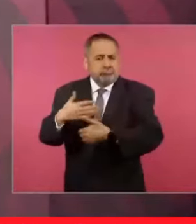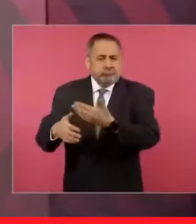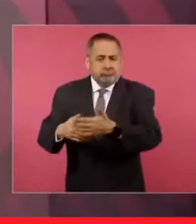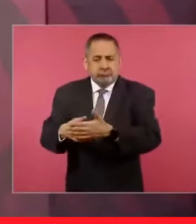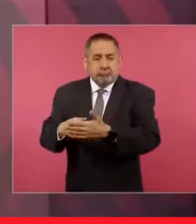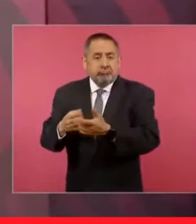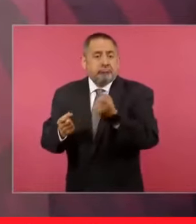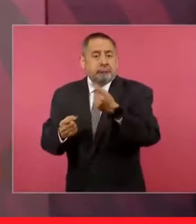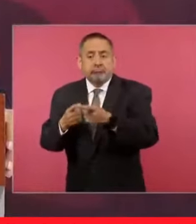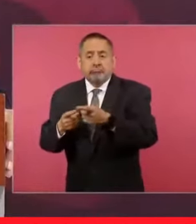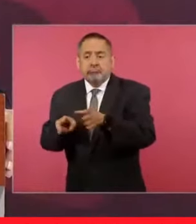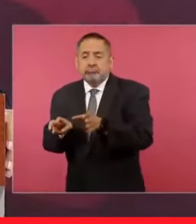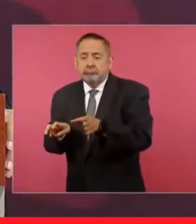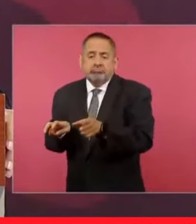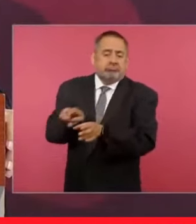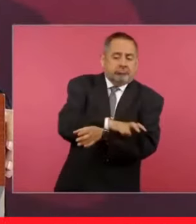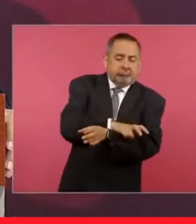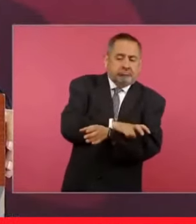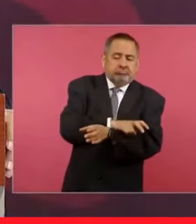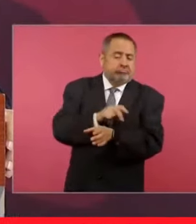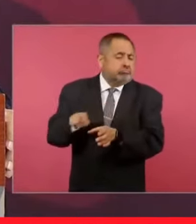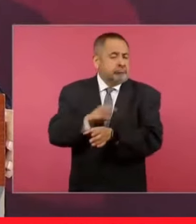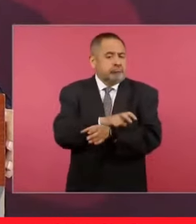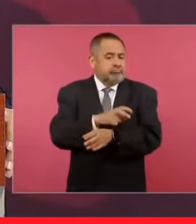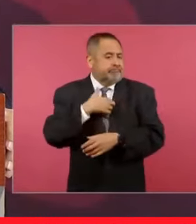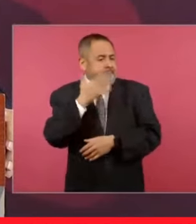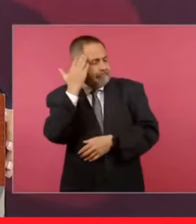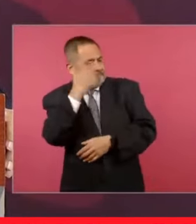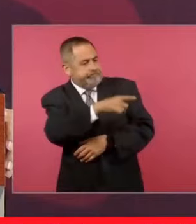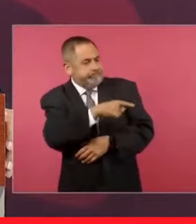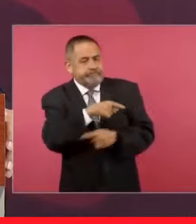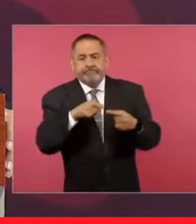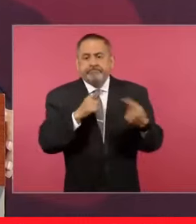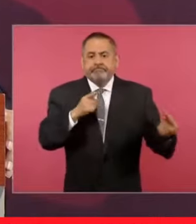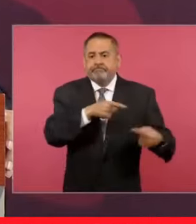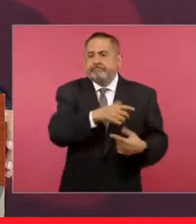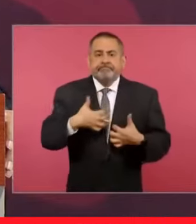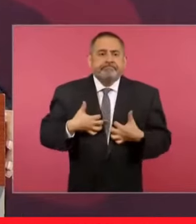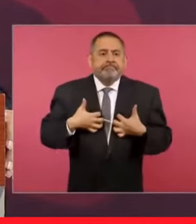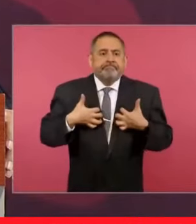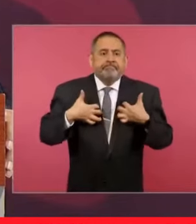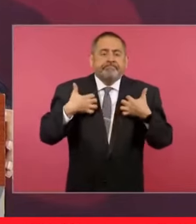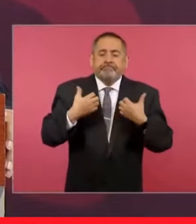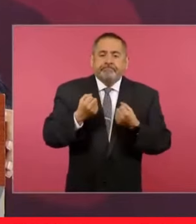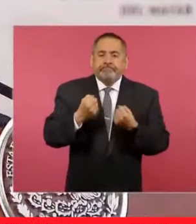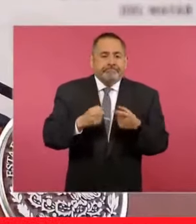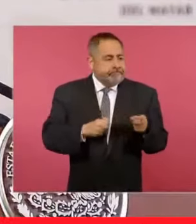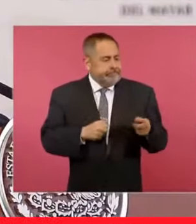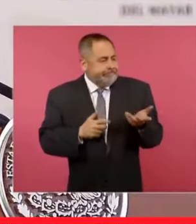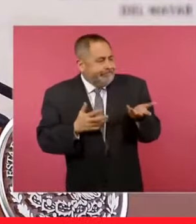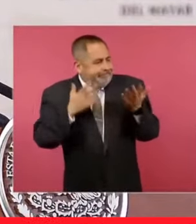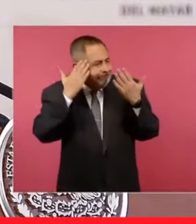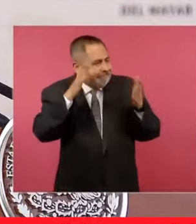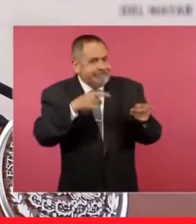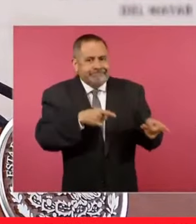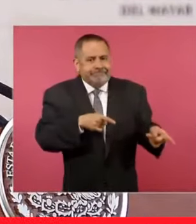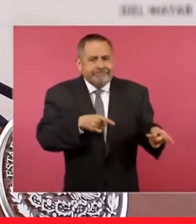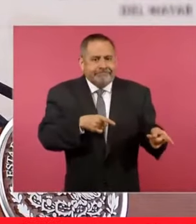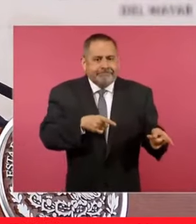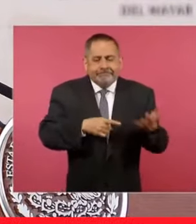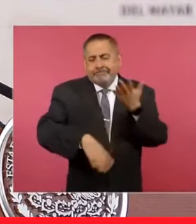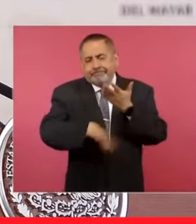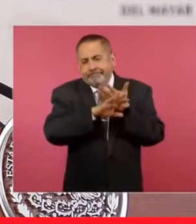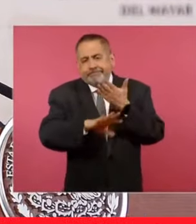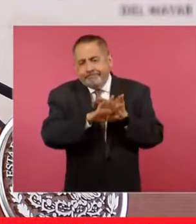no los conozco y están este en